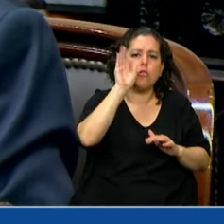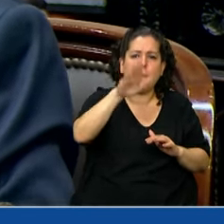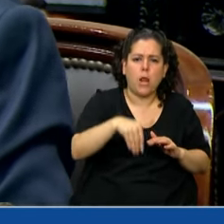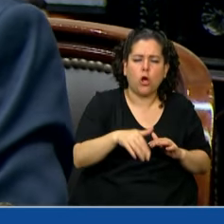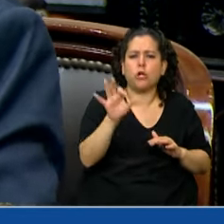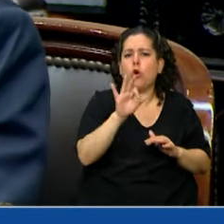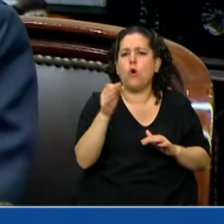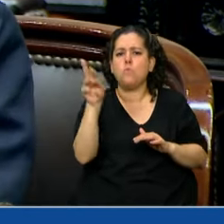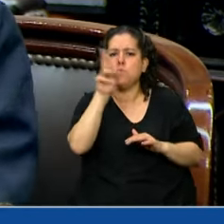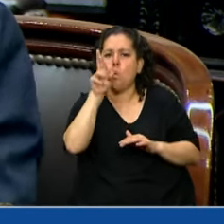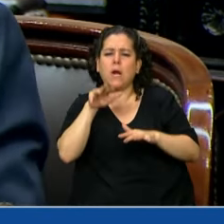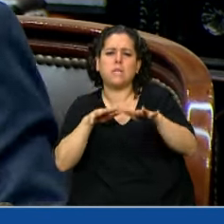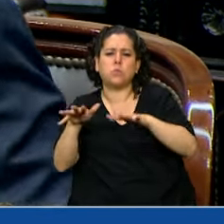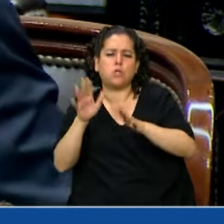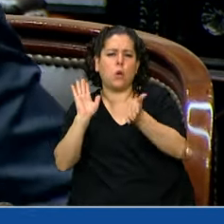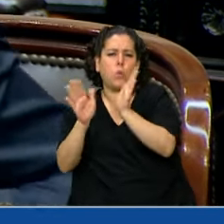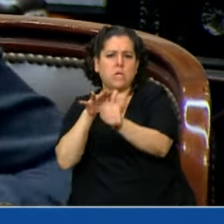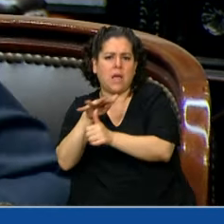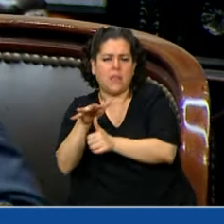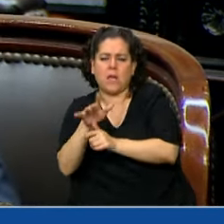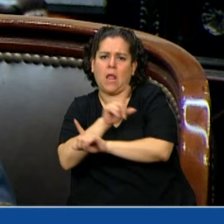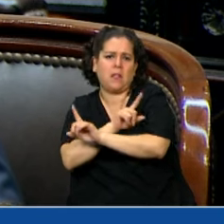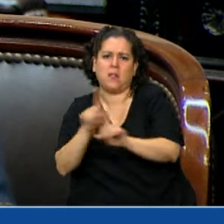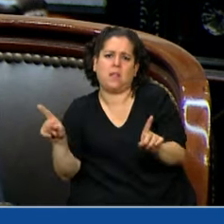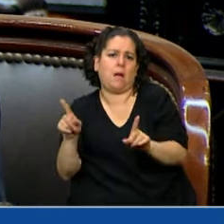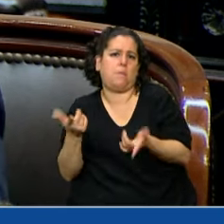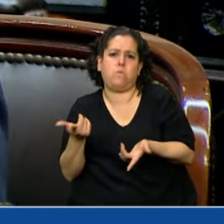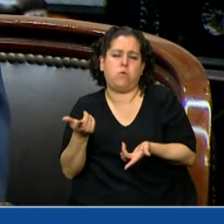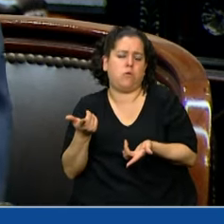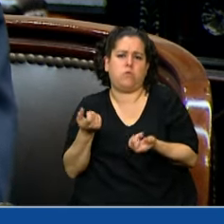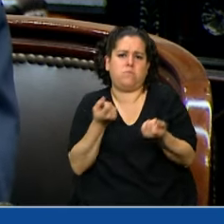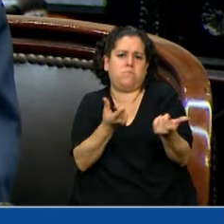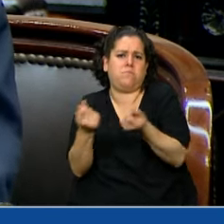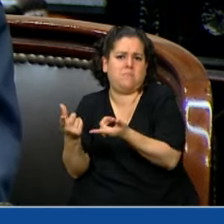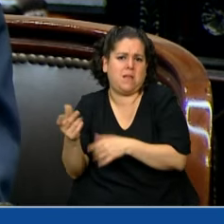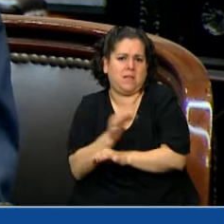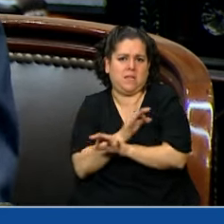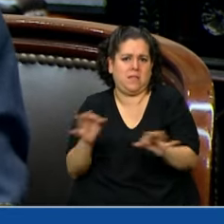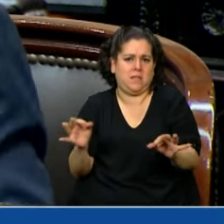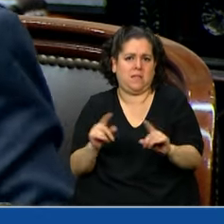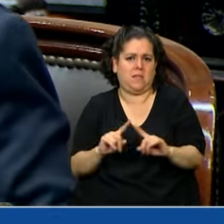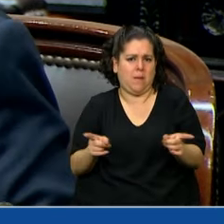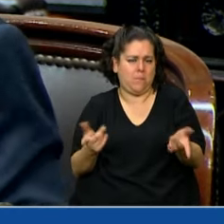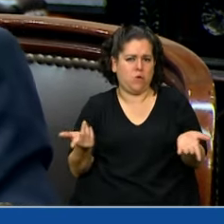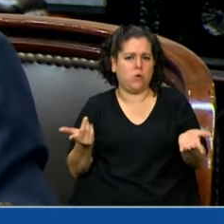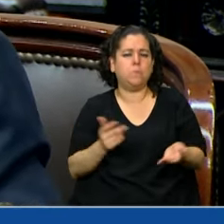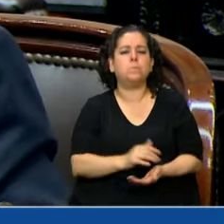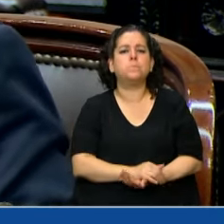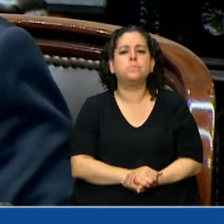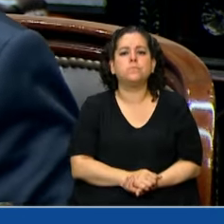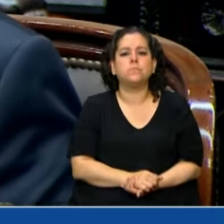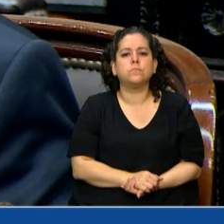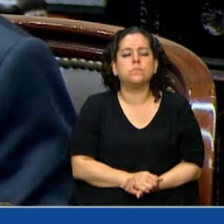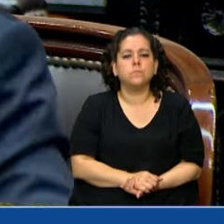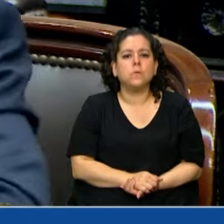para mujeres en situación de violencia de género tampoco es algo que se esté aplicando concretamente en la actualidad